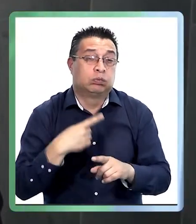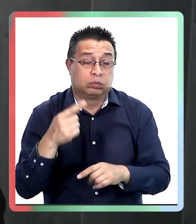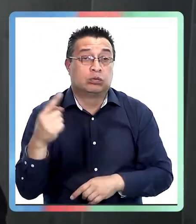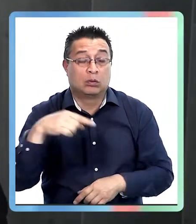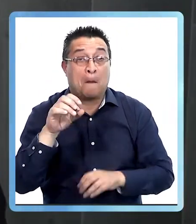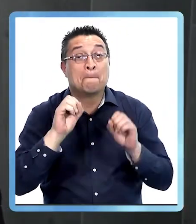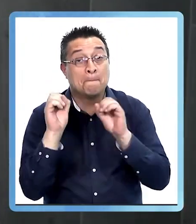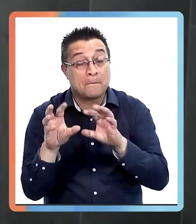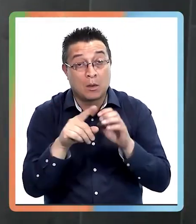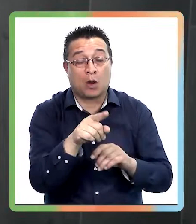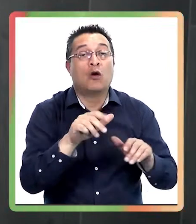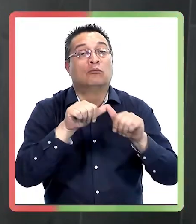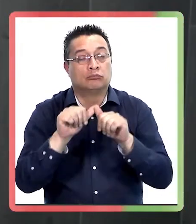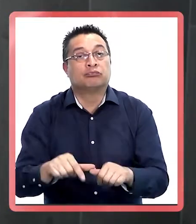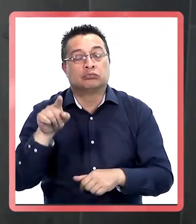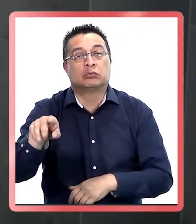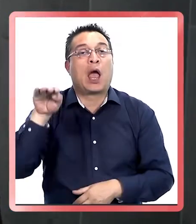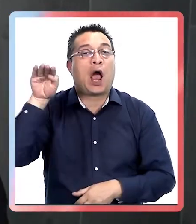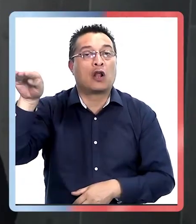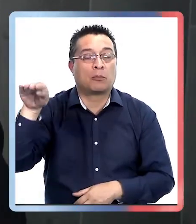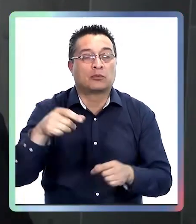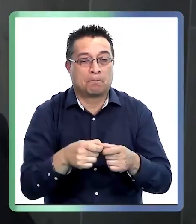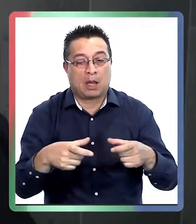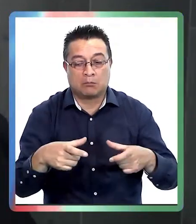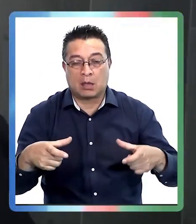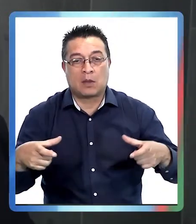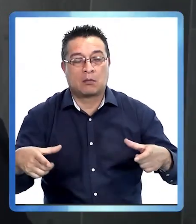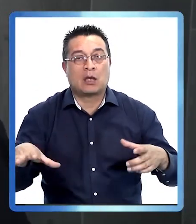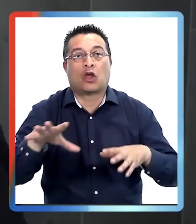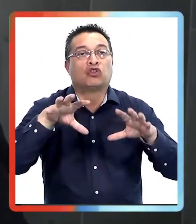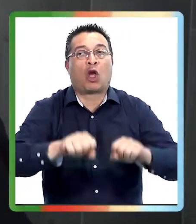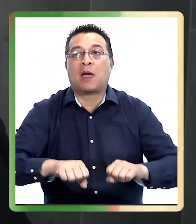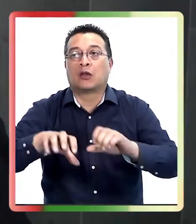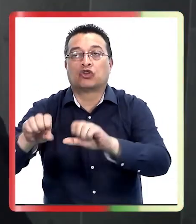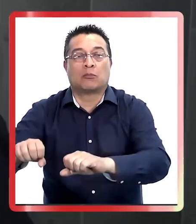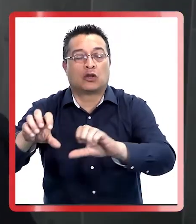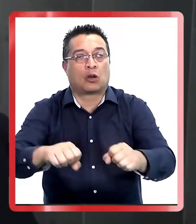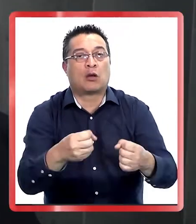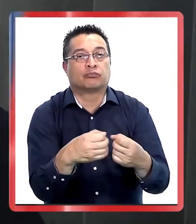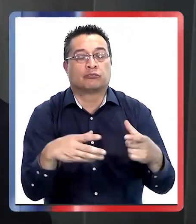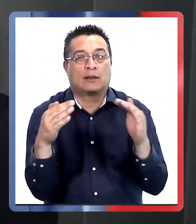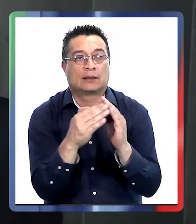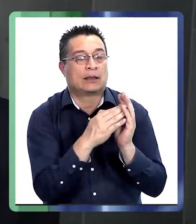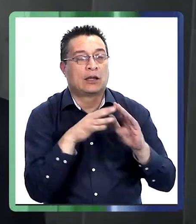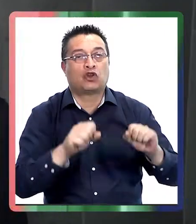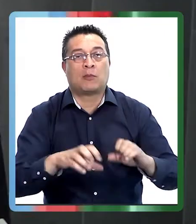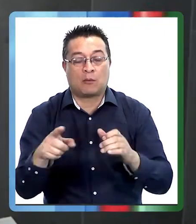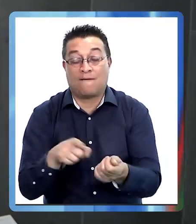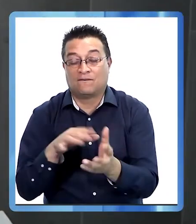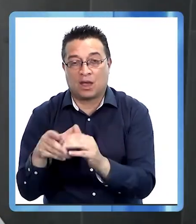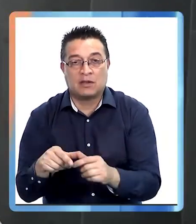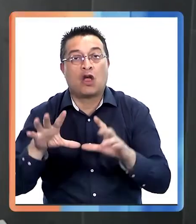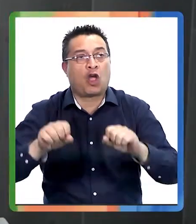y que finalmente en la gran mayoría de ellos se quedan en Alto Hospicio, aumentando las condiciones de toma, aumentando el número de vivienda en condición de toma y el número